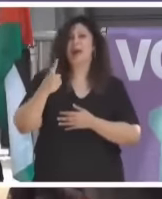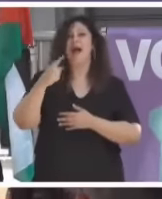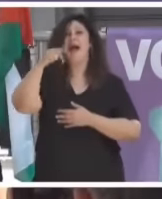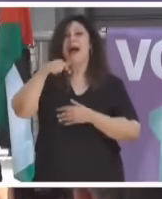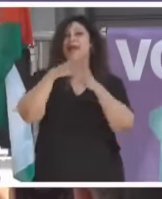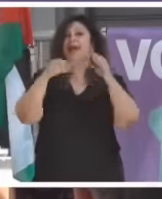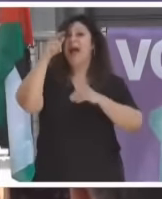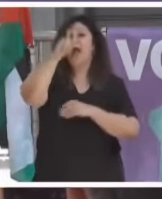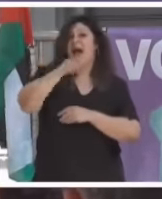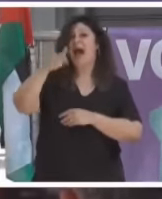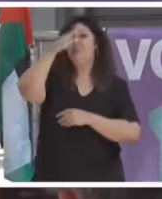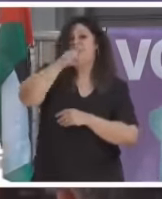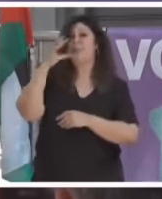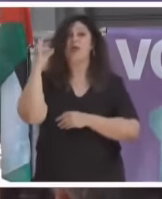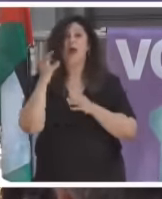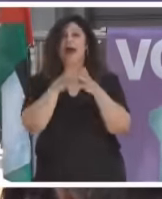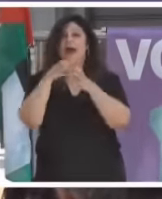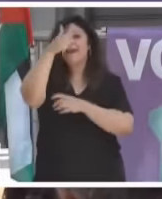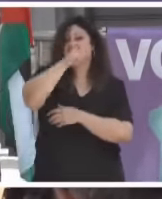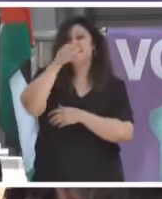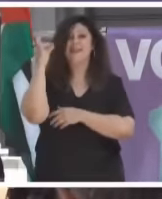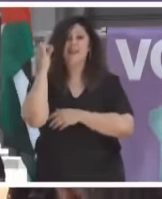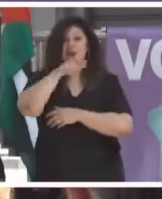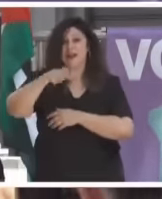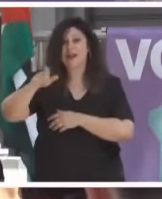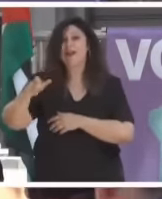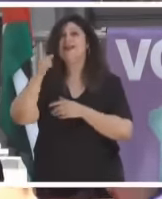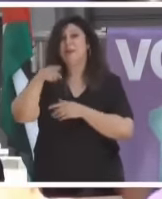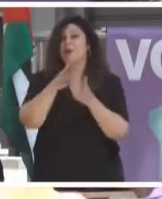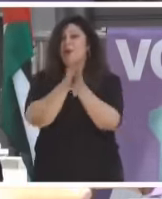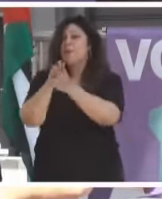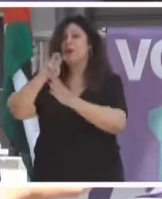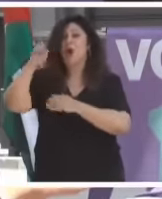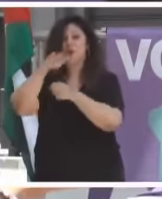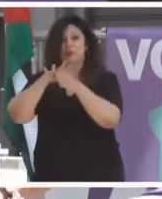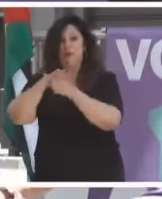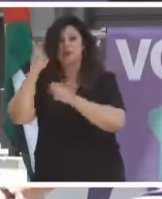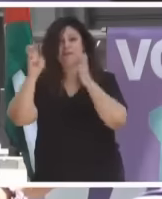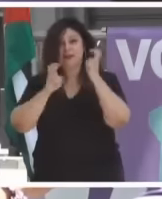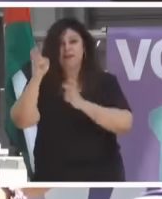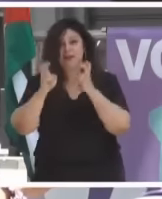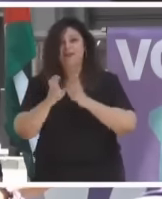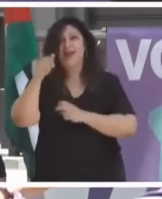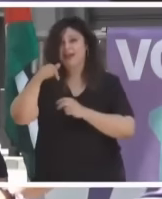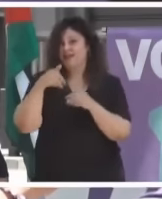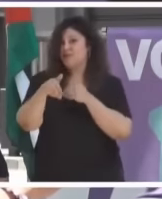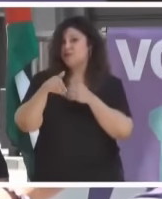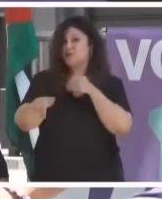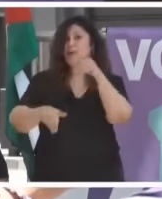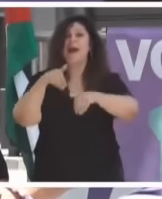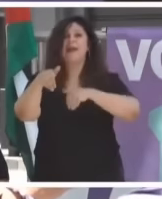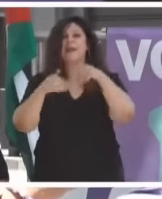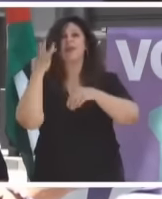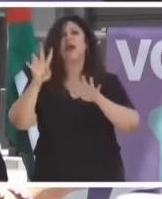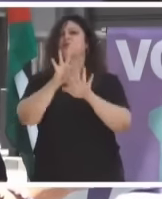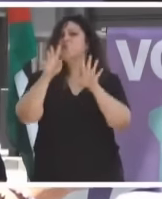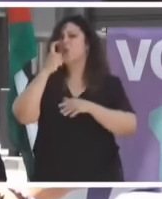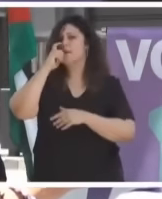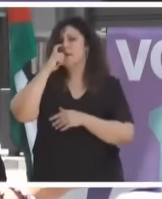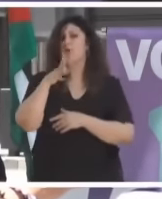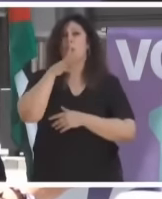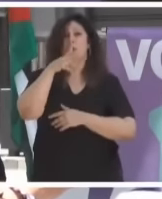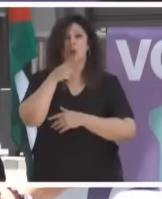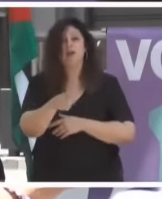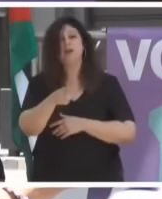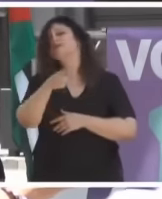granaínos y granaínas, los compañeros de otras provincias que hoy nos acompañan, vamos a tener en estas próximas elecciones al 9 de junio. Por